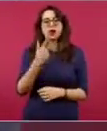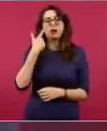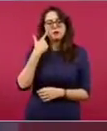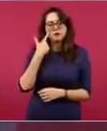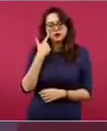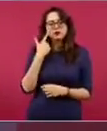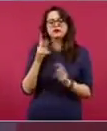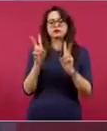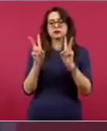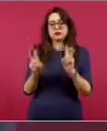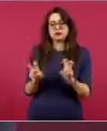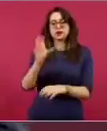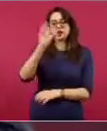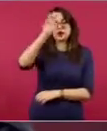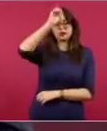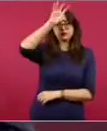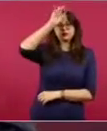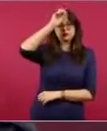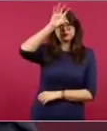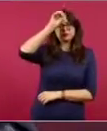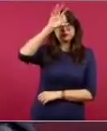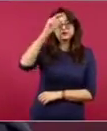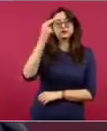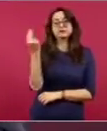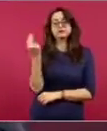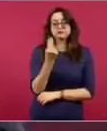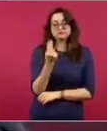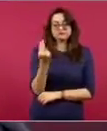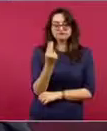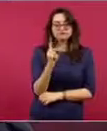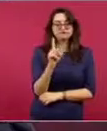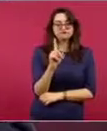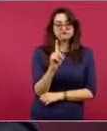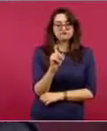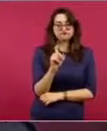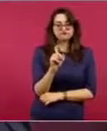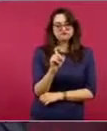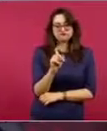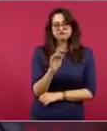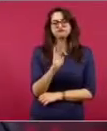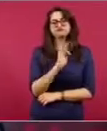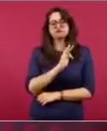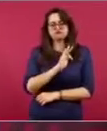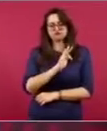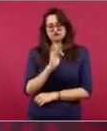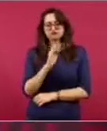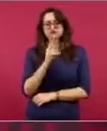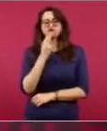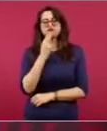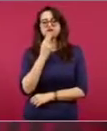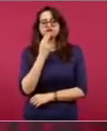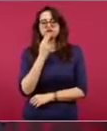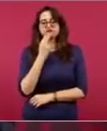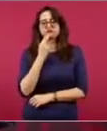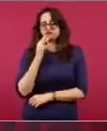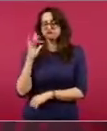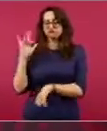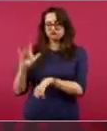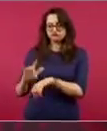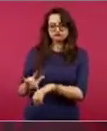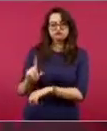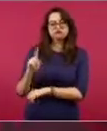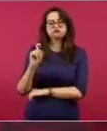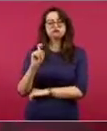el caso de la actividad minera será la primera concesión, tendrá una duración de 30 años